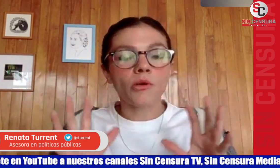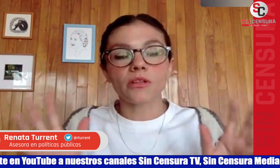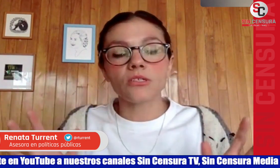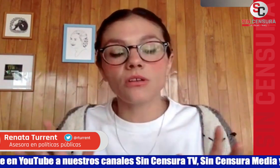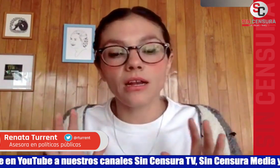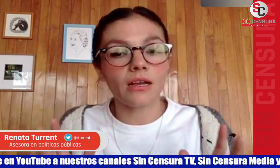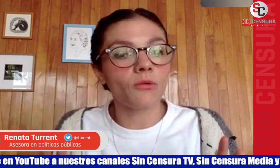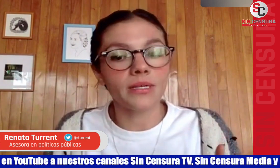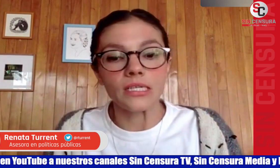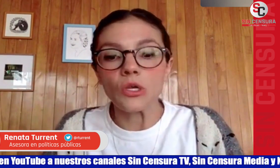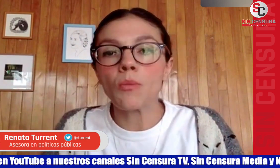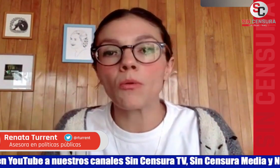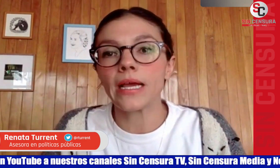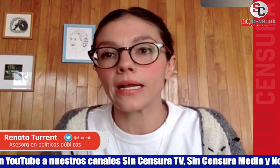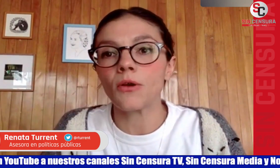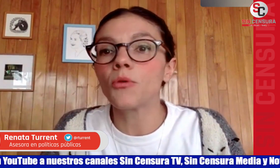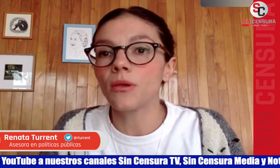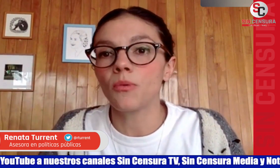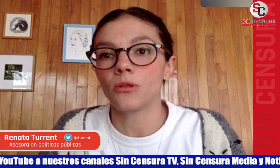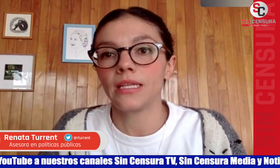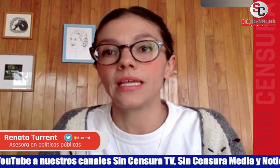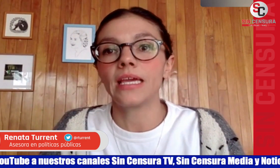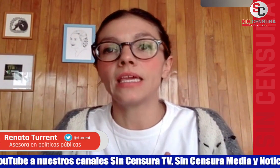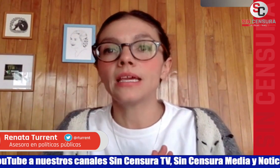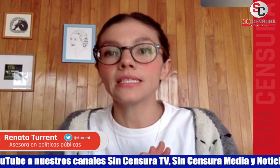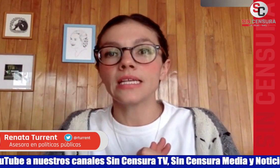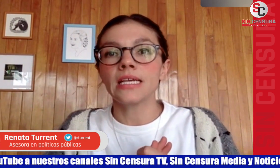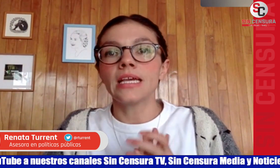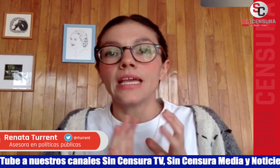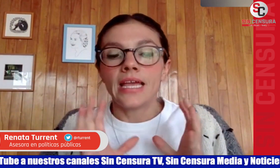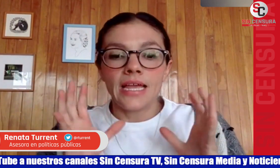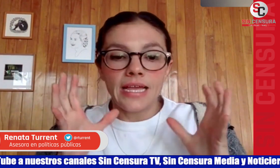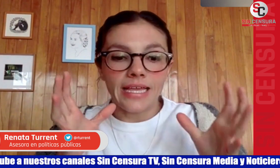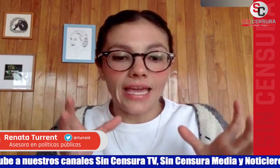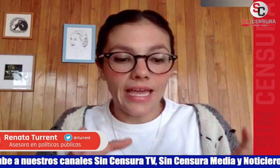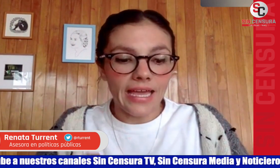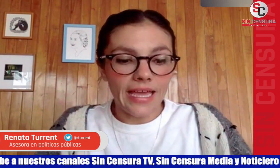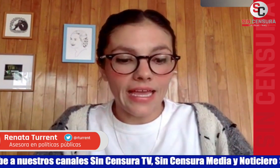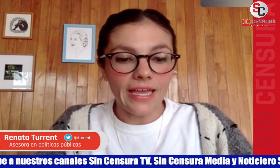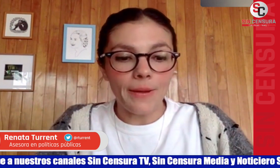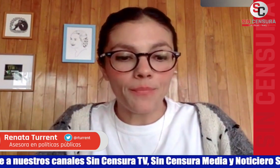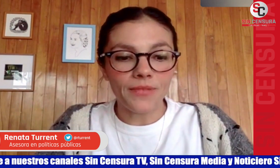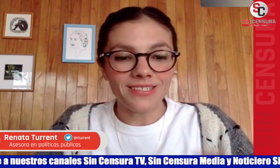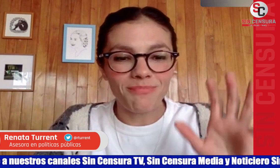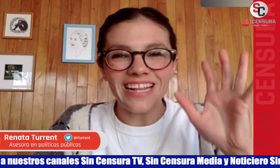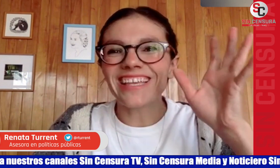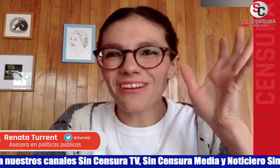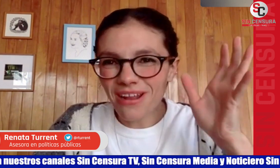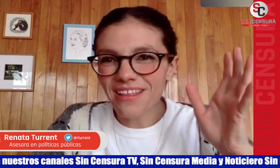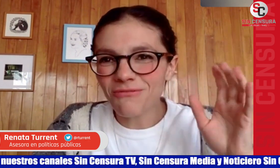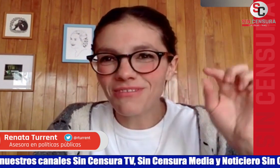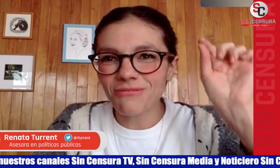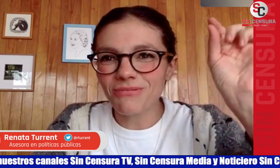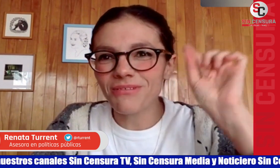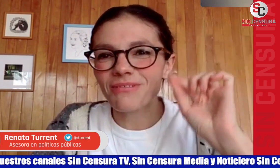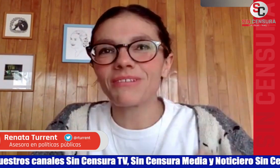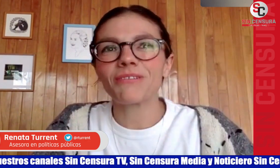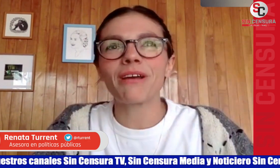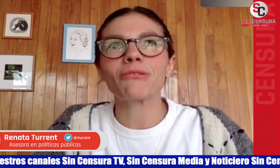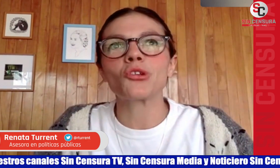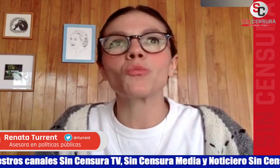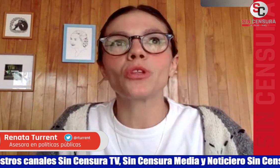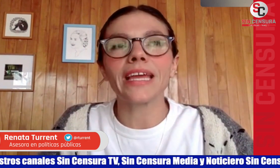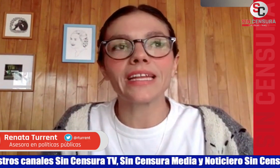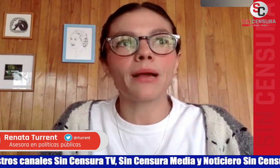una aportación a la conversación pública, creo, muy importante, y es que pareciera